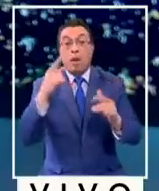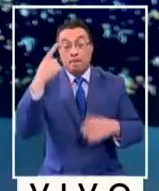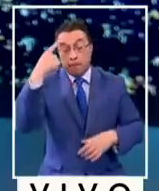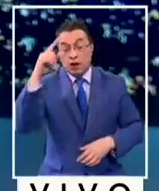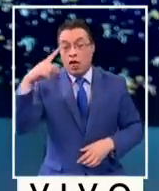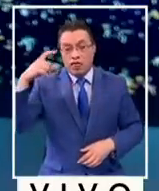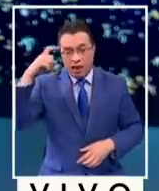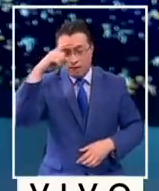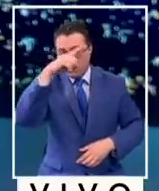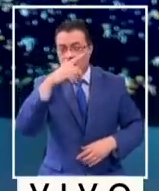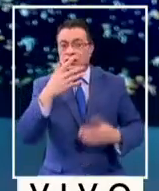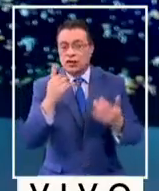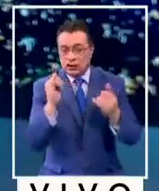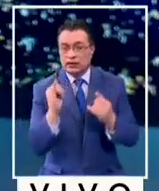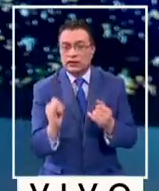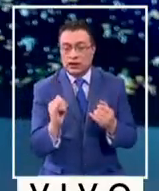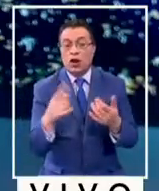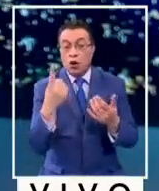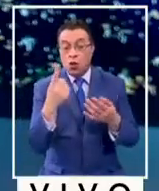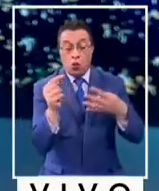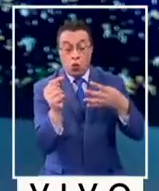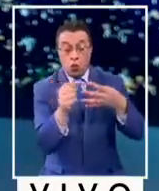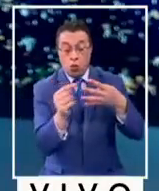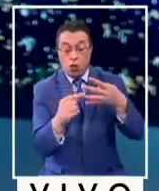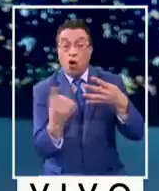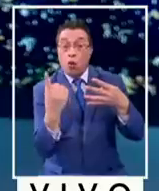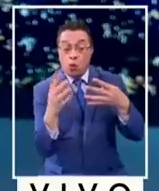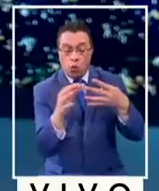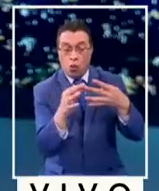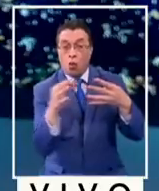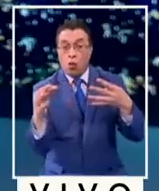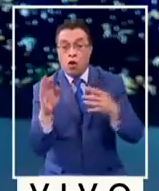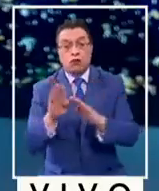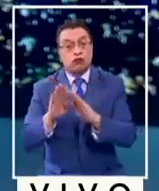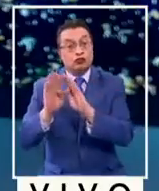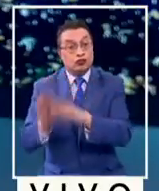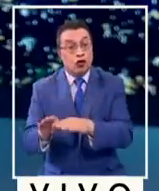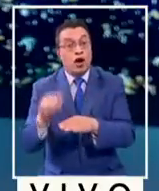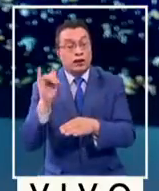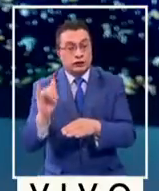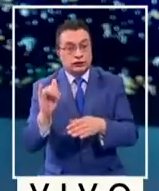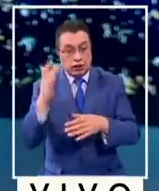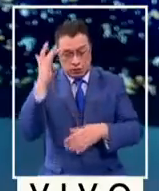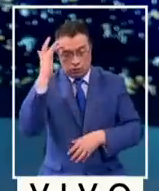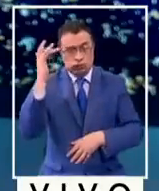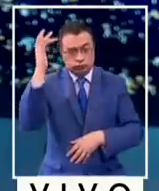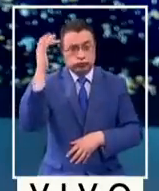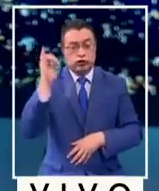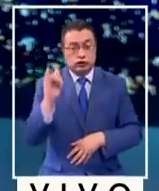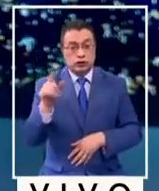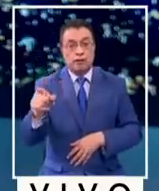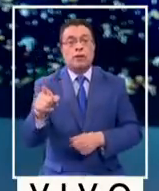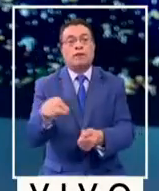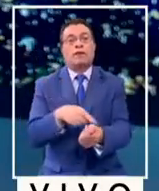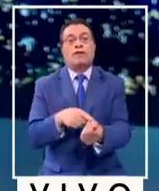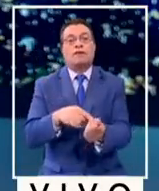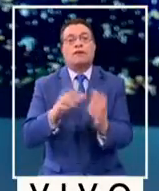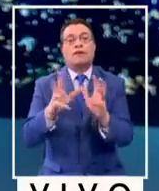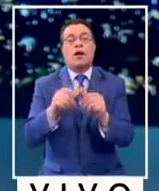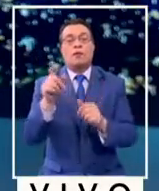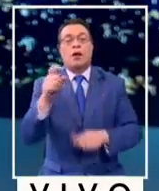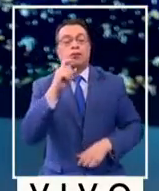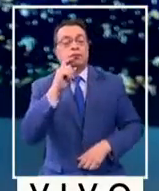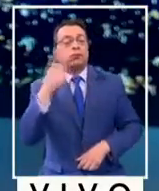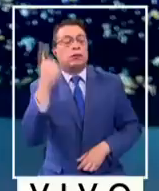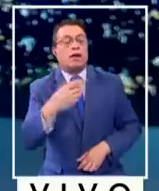de rebatir es que uno de los elementos que inclina la balanza a su favor, aparte de sus competencias, es su parentesco con quien lo